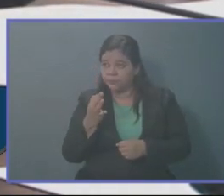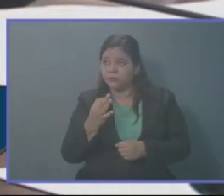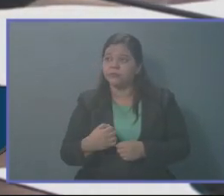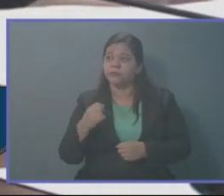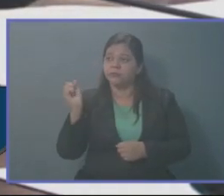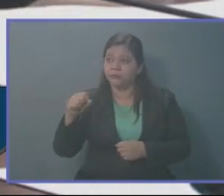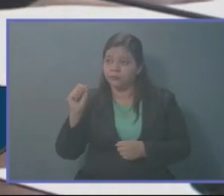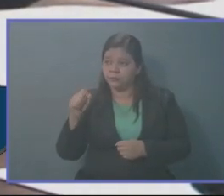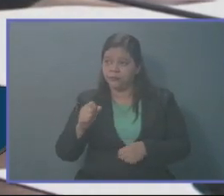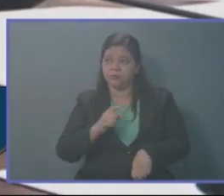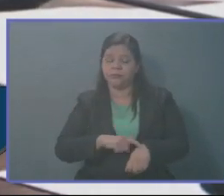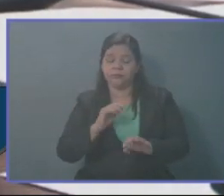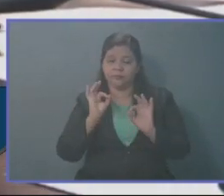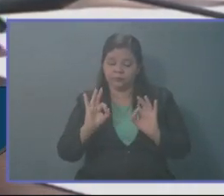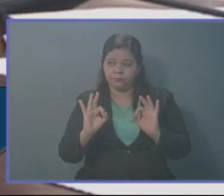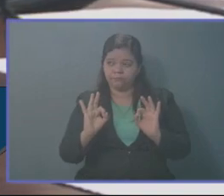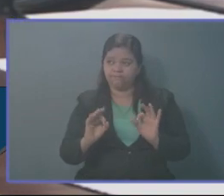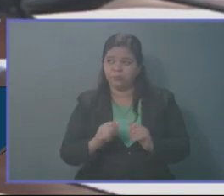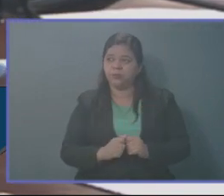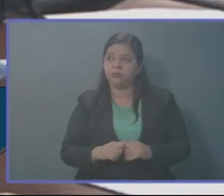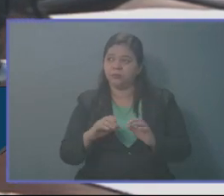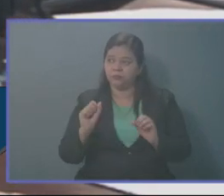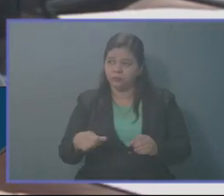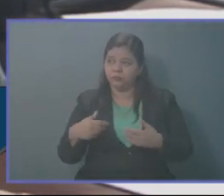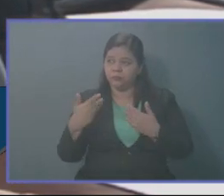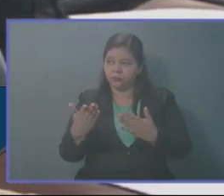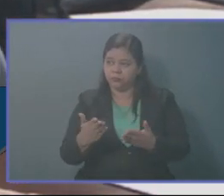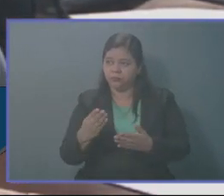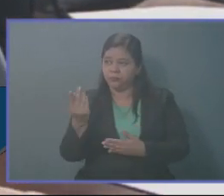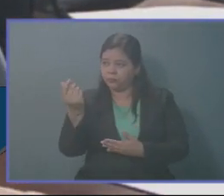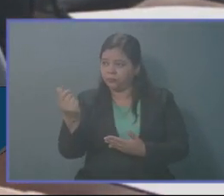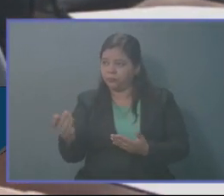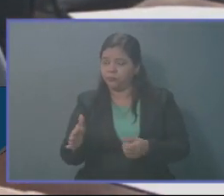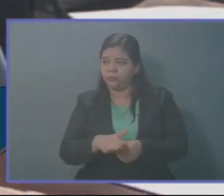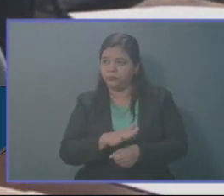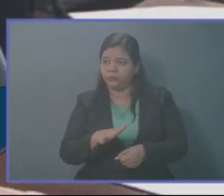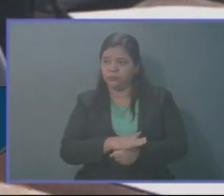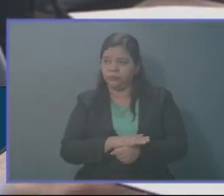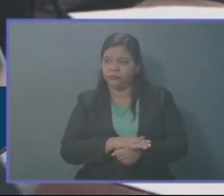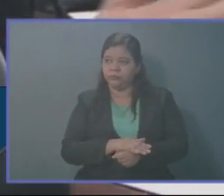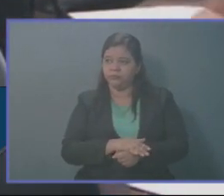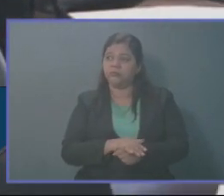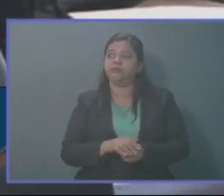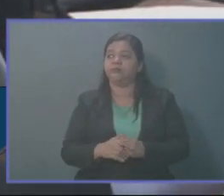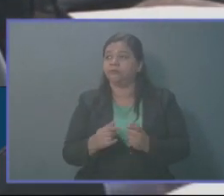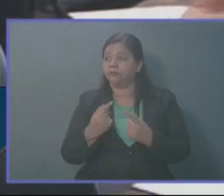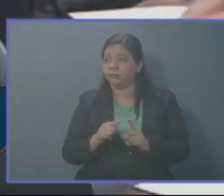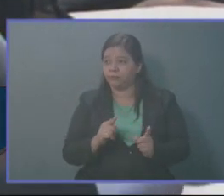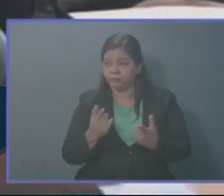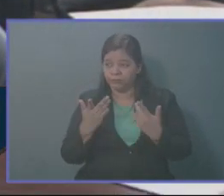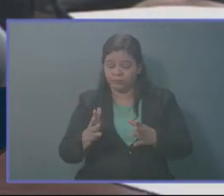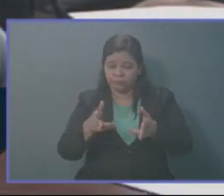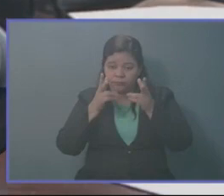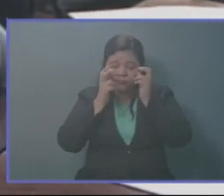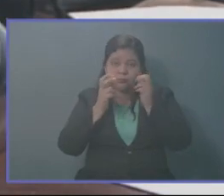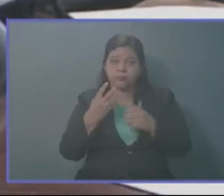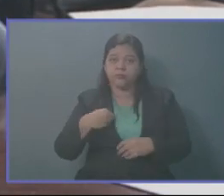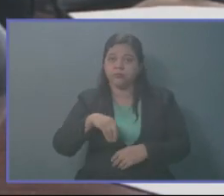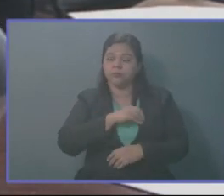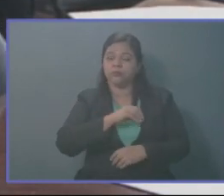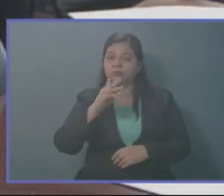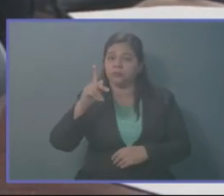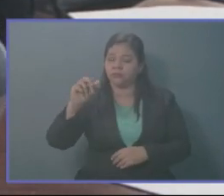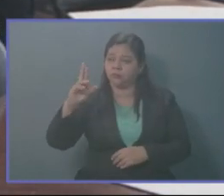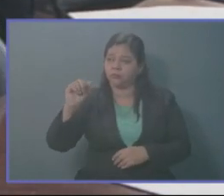es oportuno darle el respaldo, y por el otro lado, escuchando al doctor Parker, que los maestros